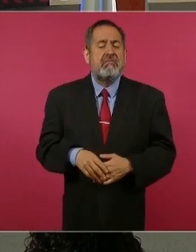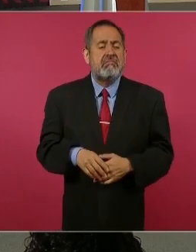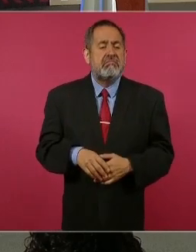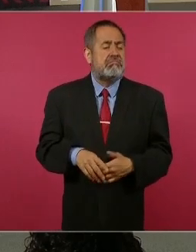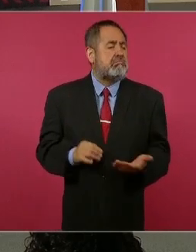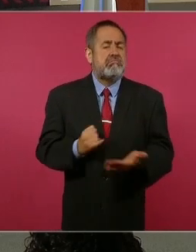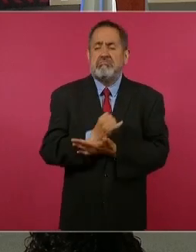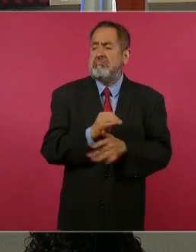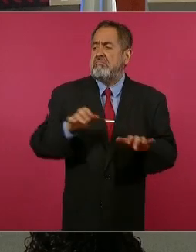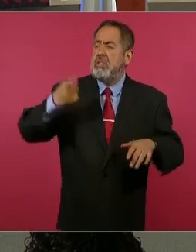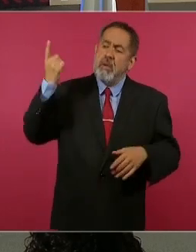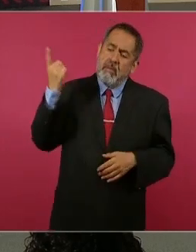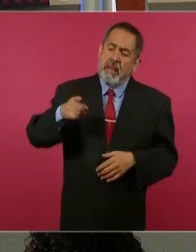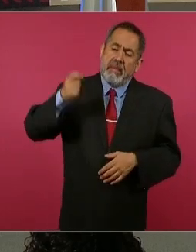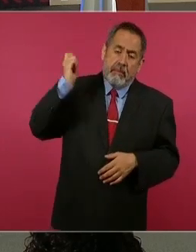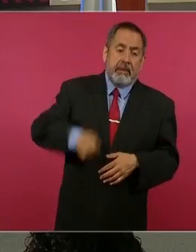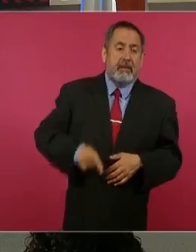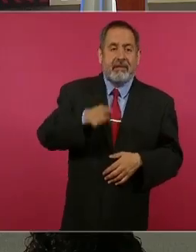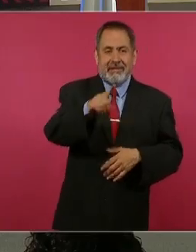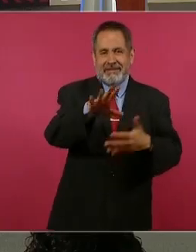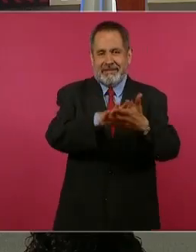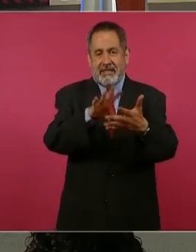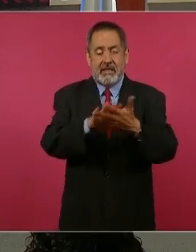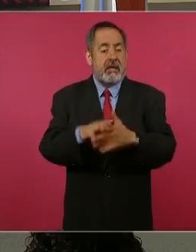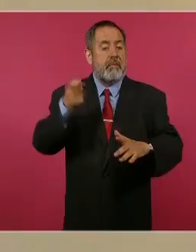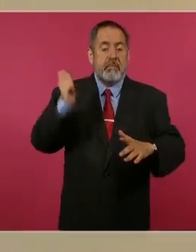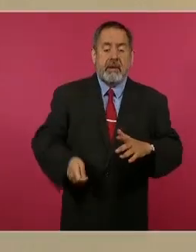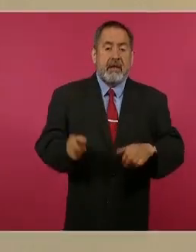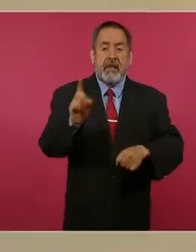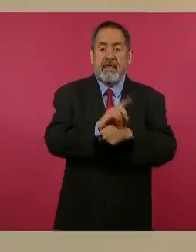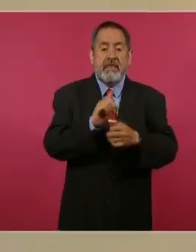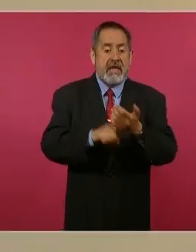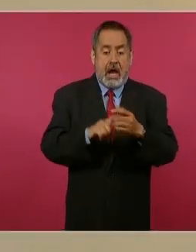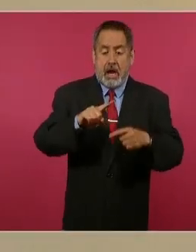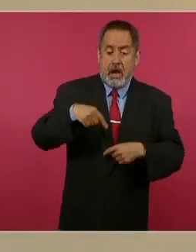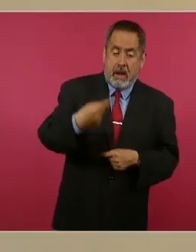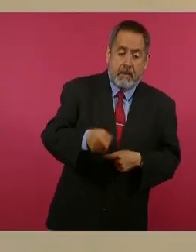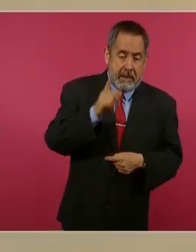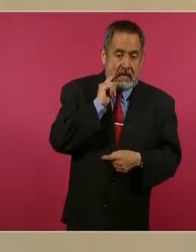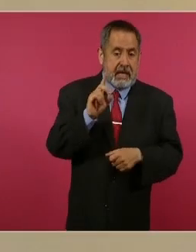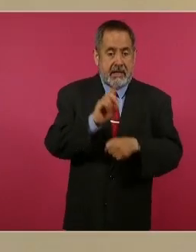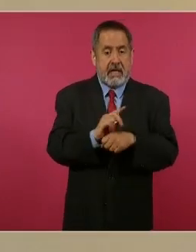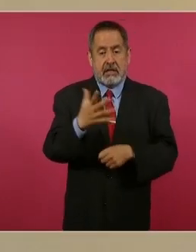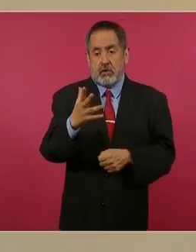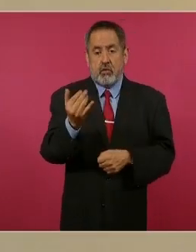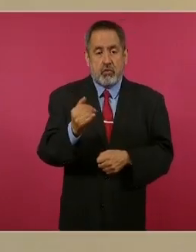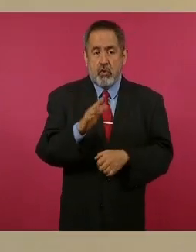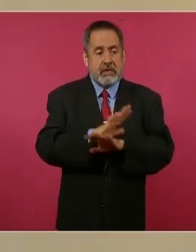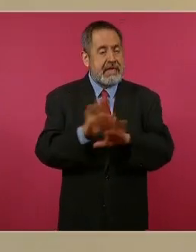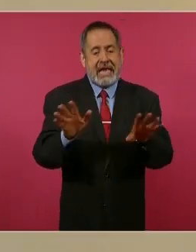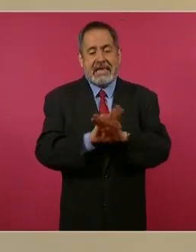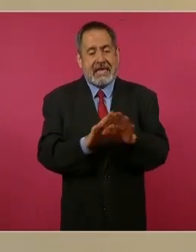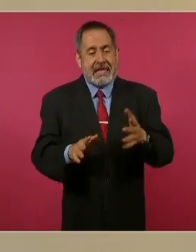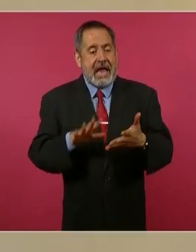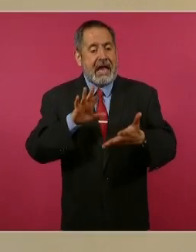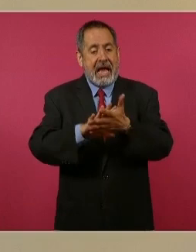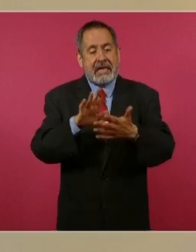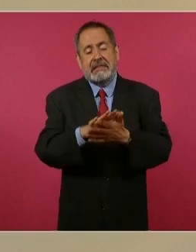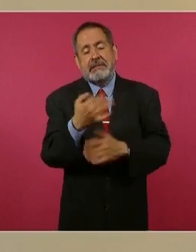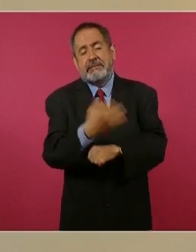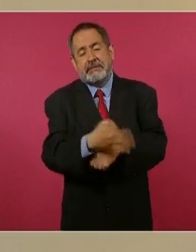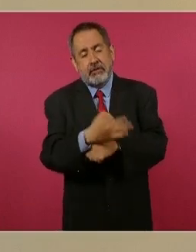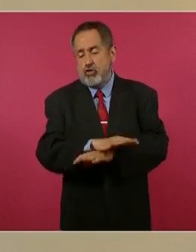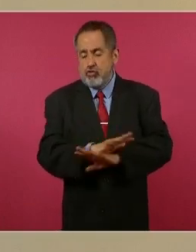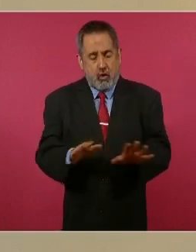ordenó a la autoridad penitenciaria estatal que a partir del día siguiente, el 5 de junio, dejara sin efecto la prisión preventiva